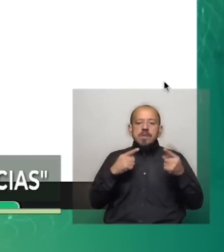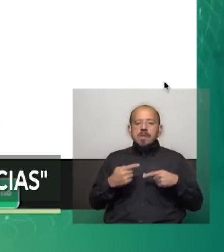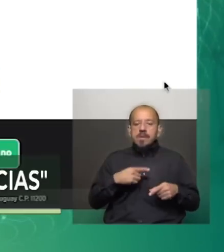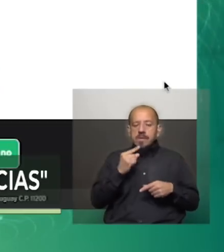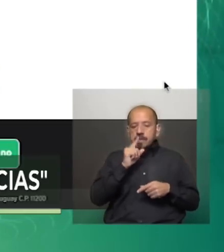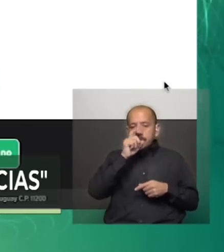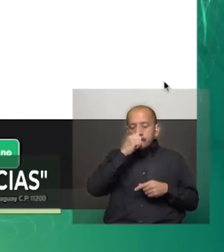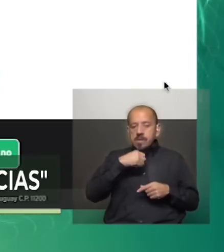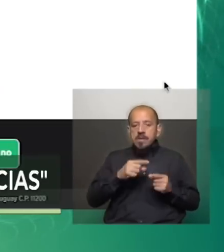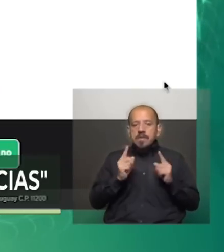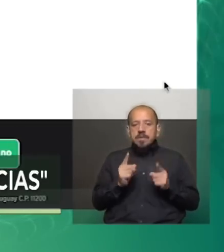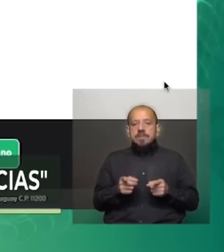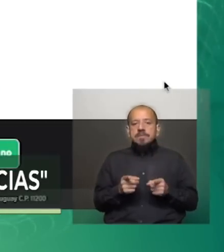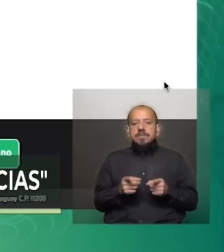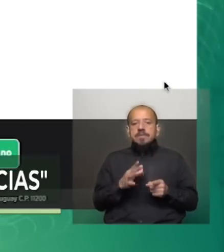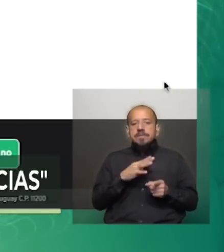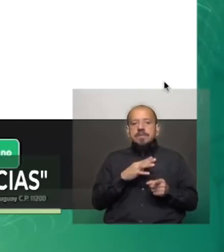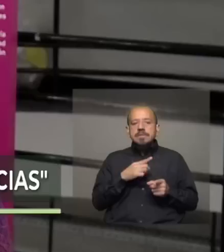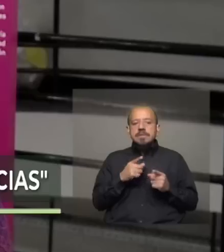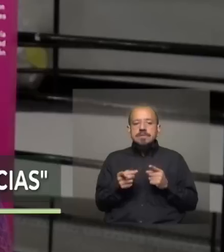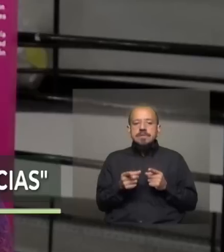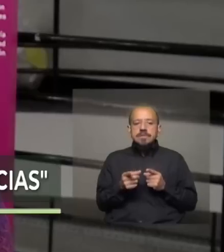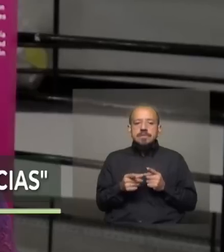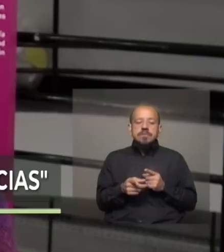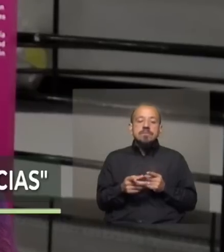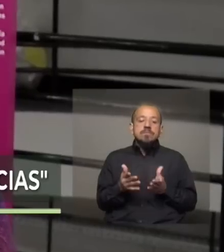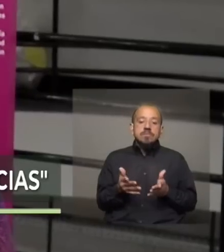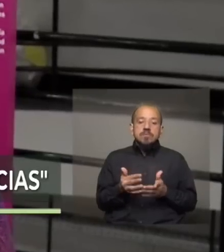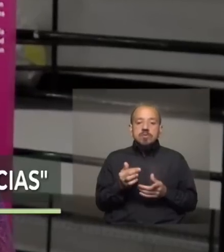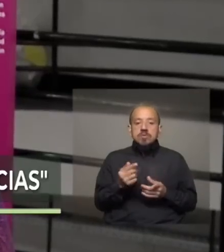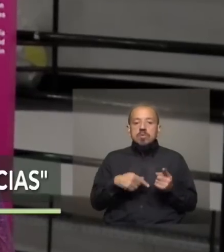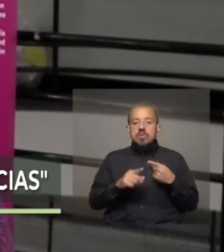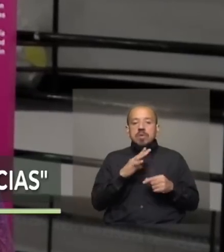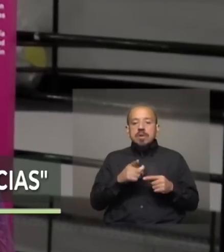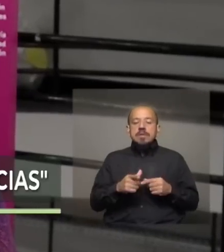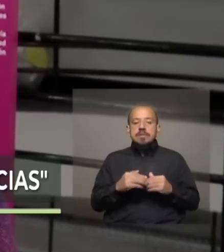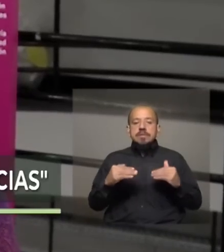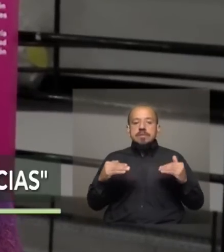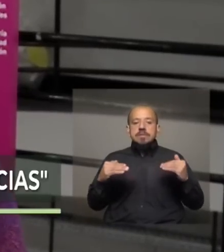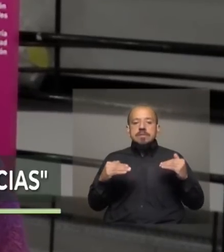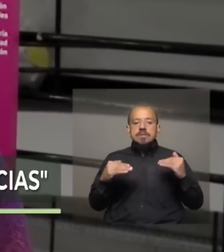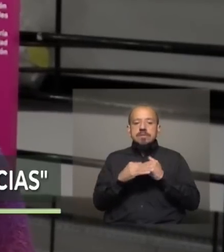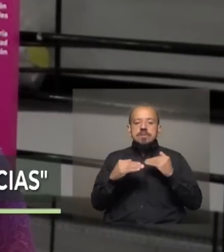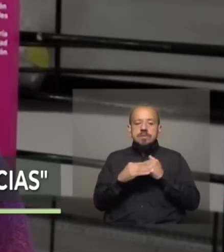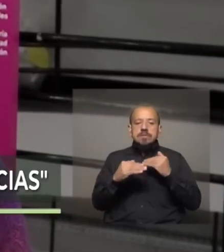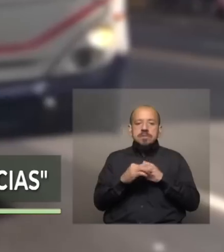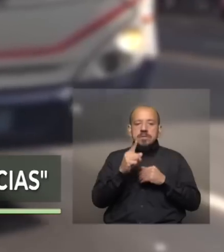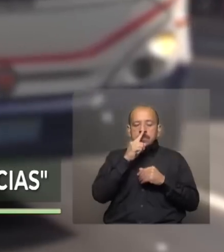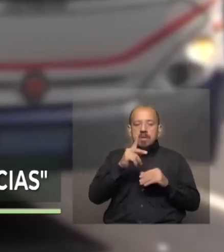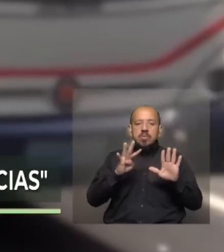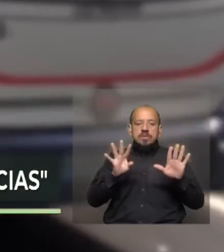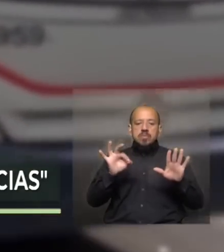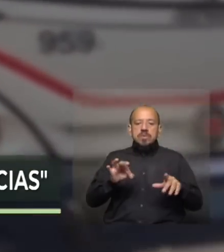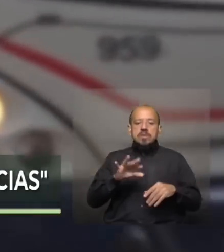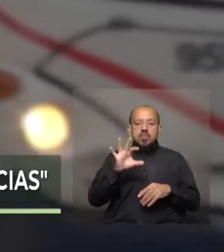la ciudad También tenemos una vía que puede ser cuando es en el transporte que es el mil nueve cincuenta cincuenta cincuenta o también